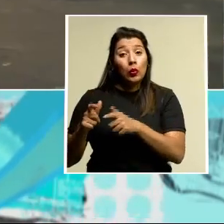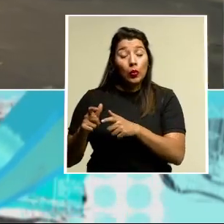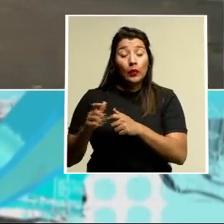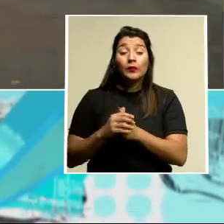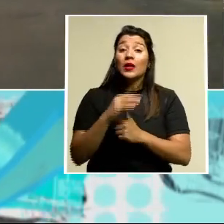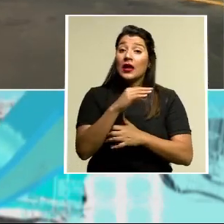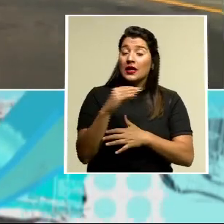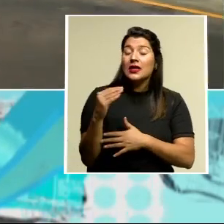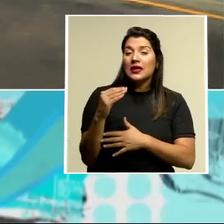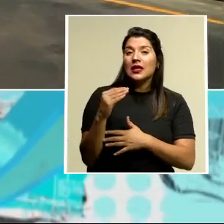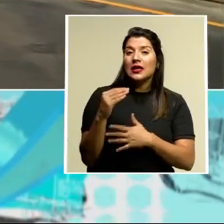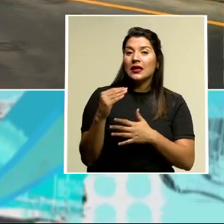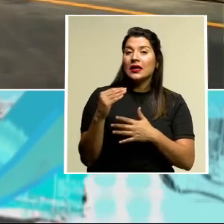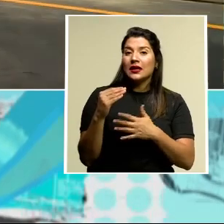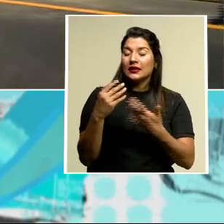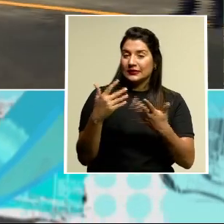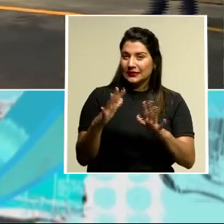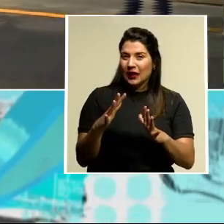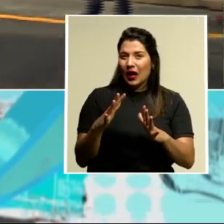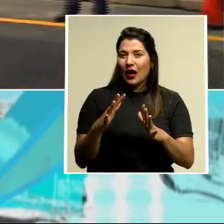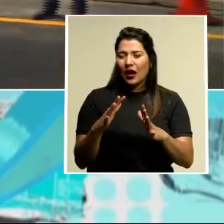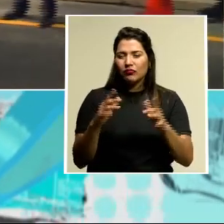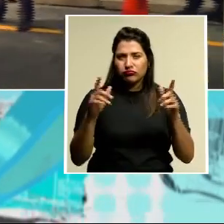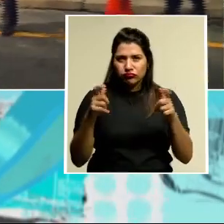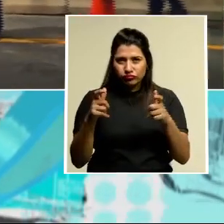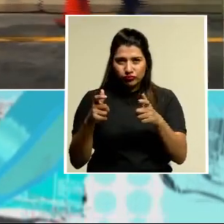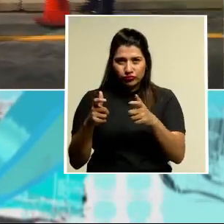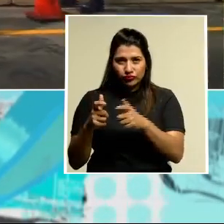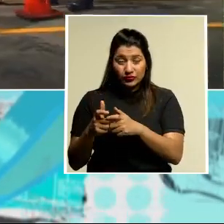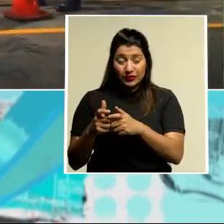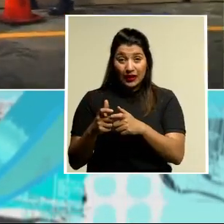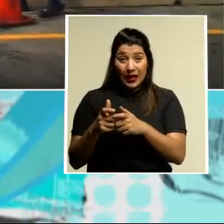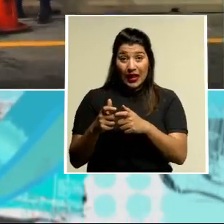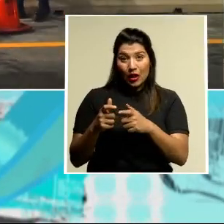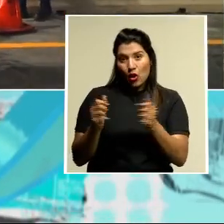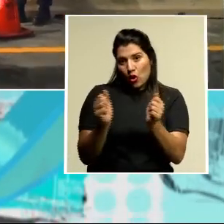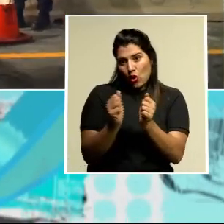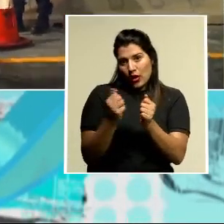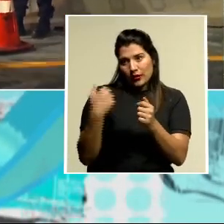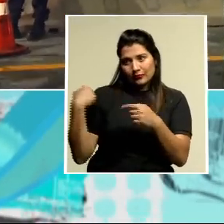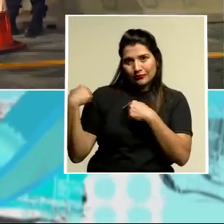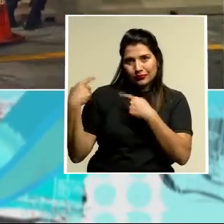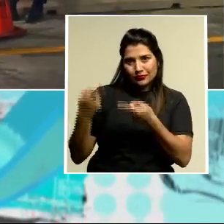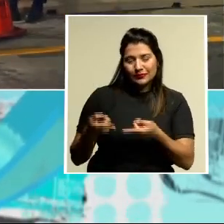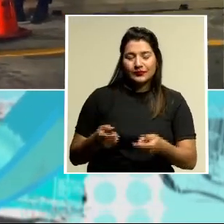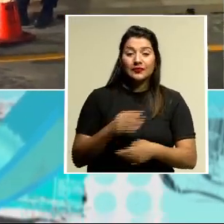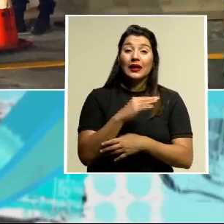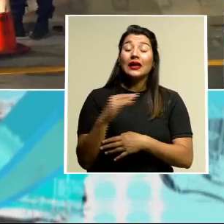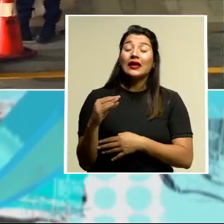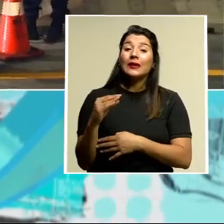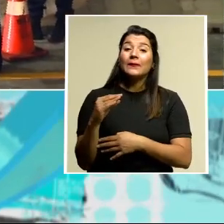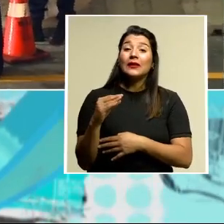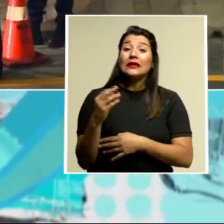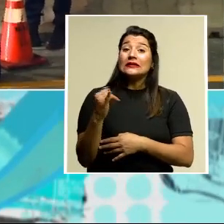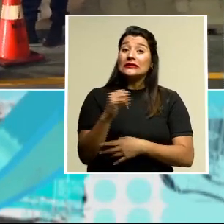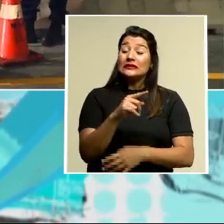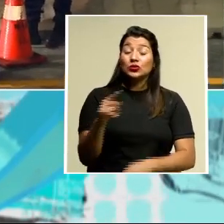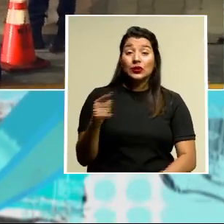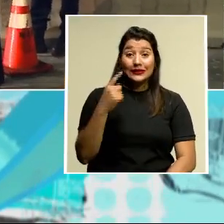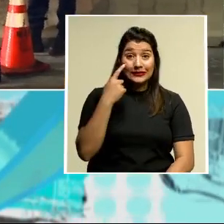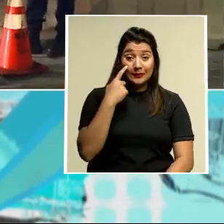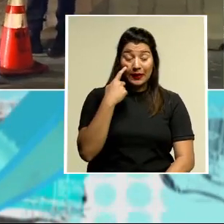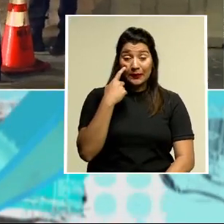de casos. Por ejemplo, obviamente hay que tener un poco de paciencia porque normalmente cuando se implementan las